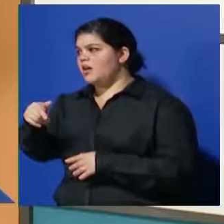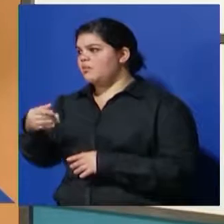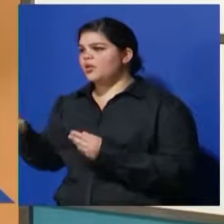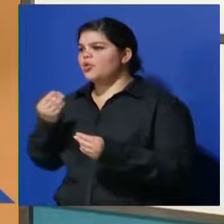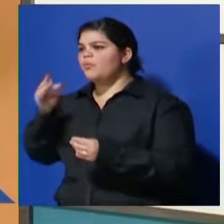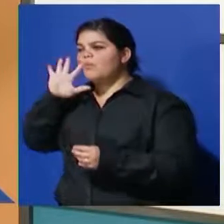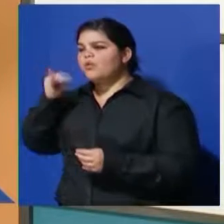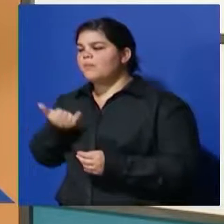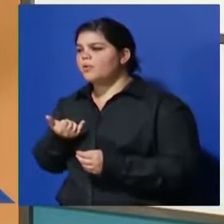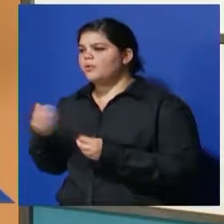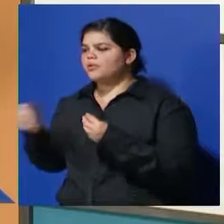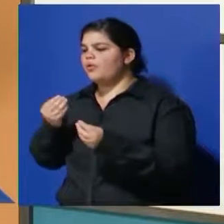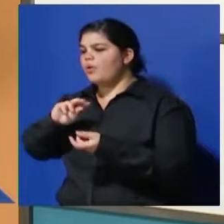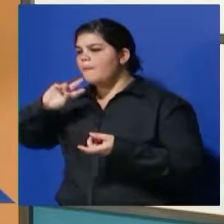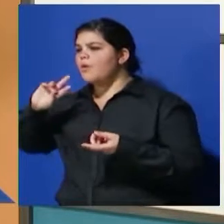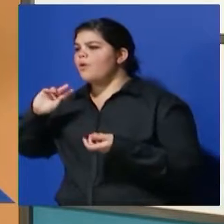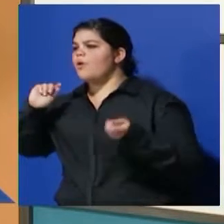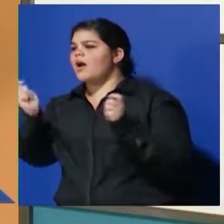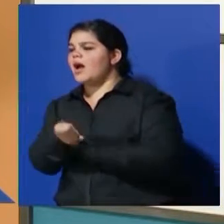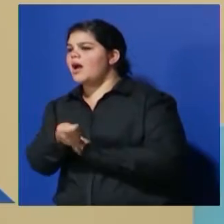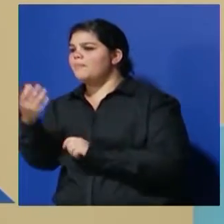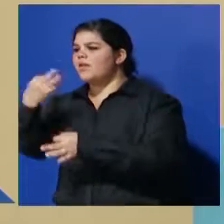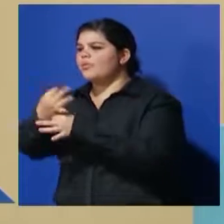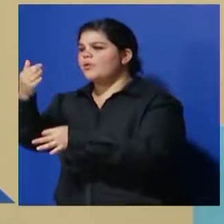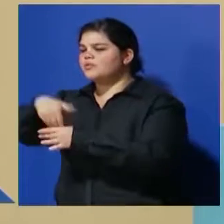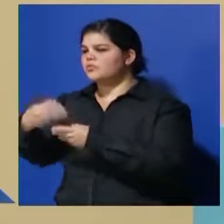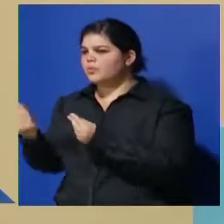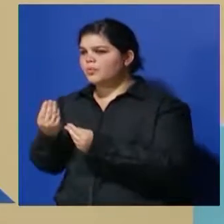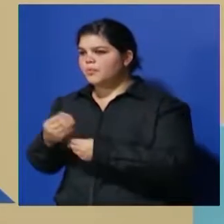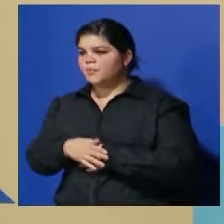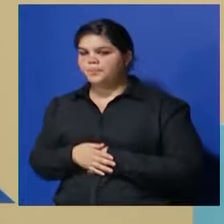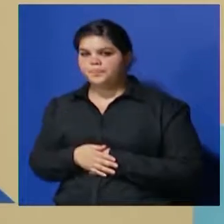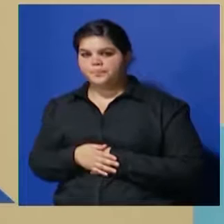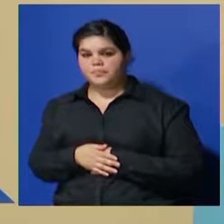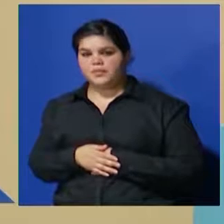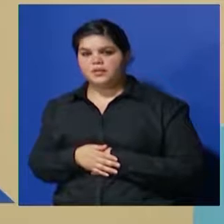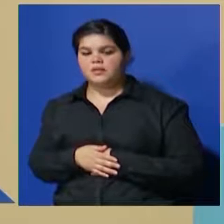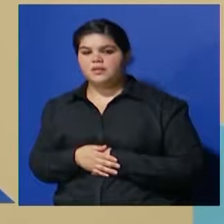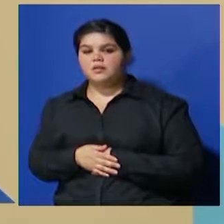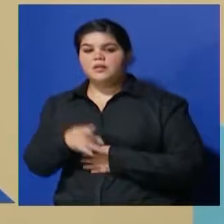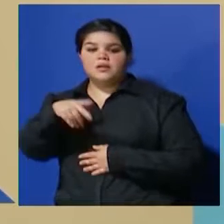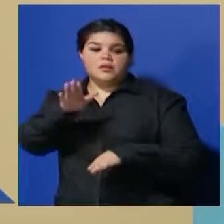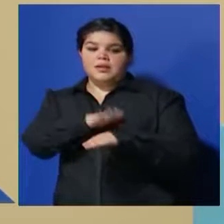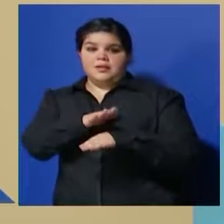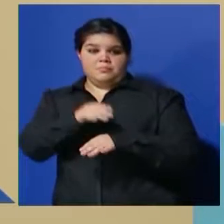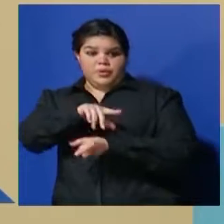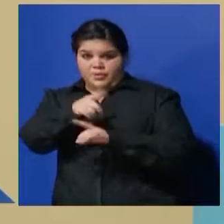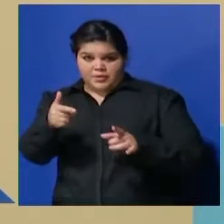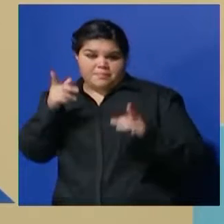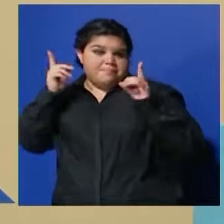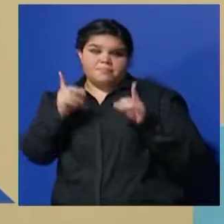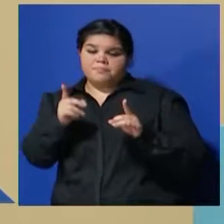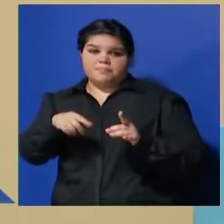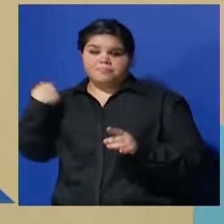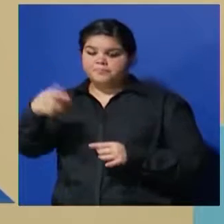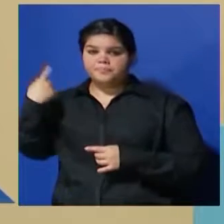y de qué forma podemos cambiarlos, sobre todo en la educación? Bien, la impunidad, básicamente, porque esto pasa y sigue pasando y